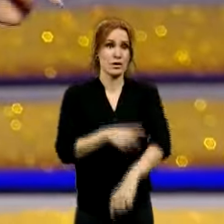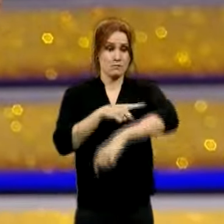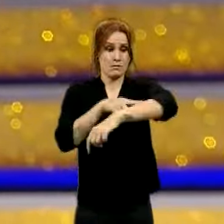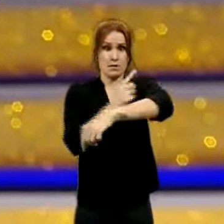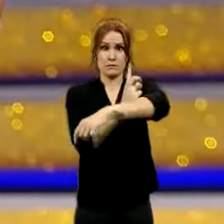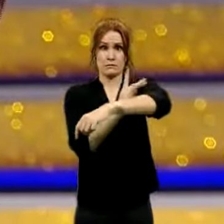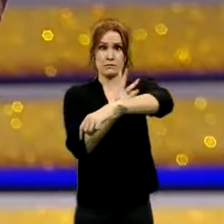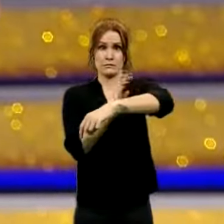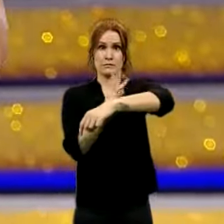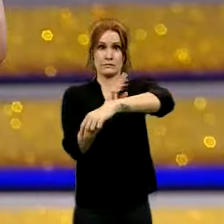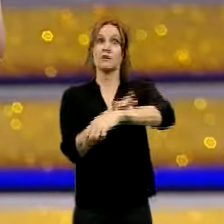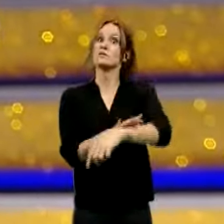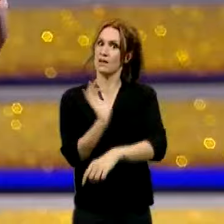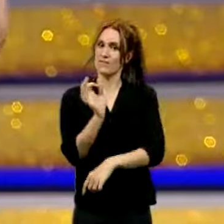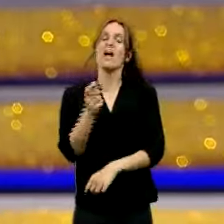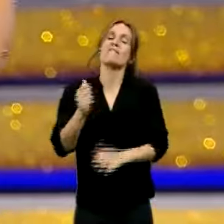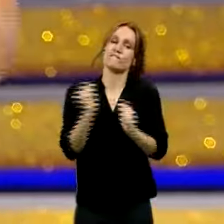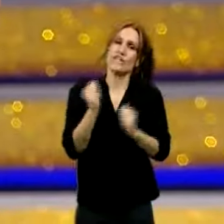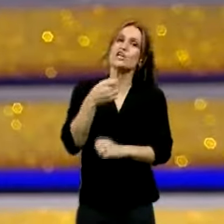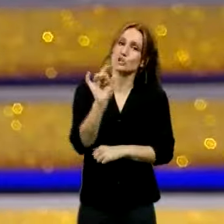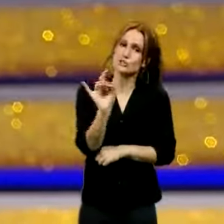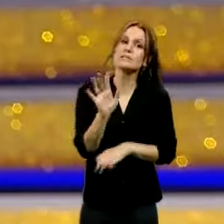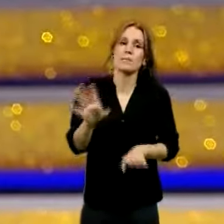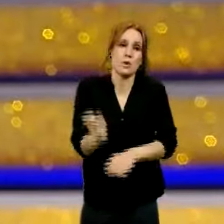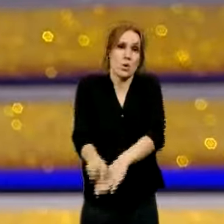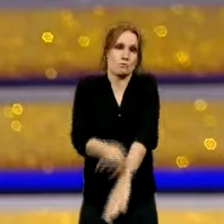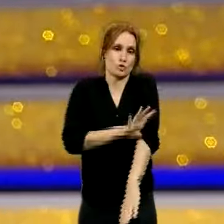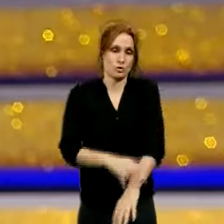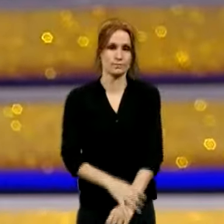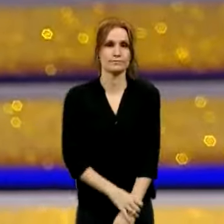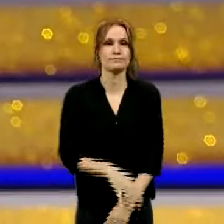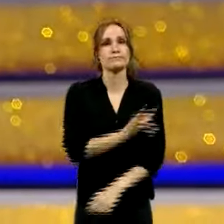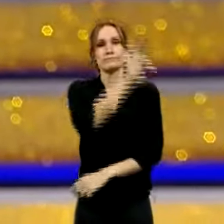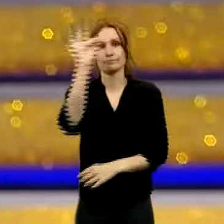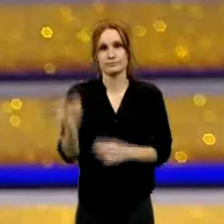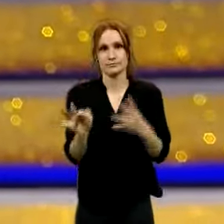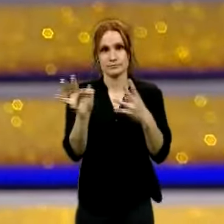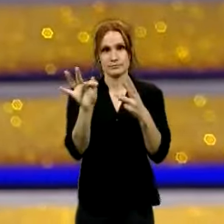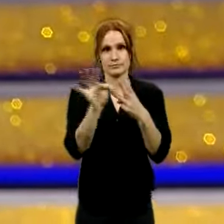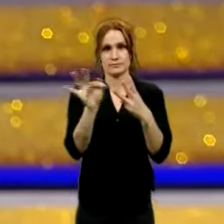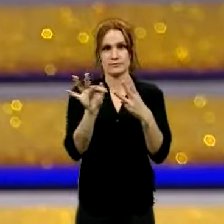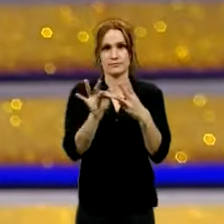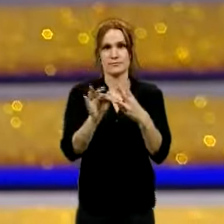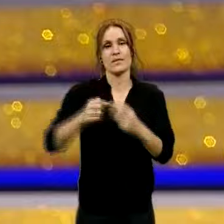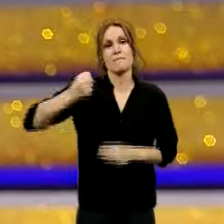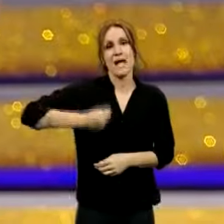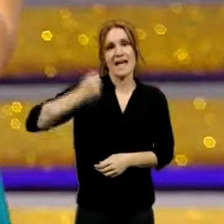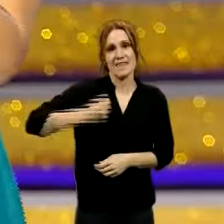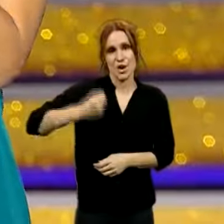el, también es el frío, cual. Es verdad. También Pelos es el frío, punta, pero... ¿eh? Vamos con la siguiente. Es la murga